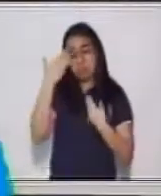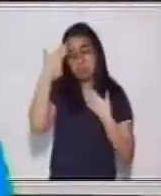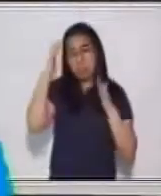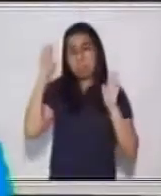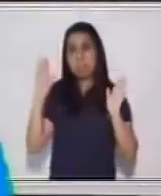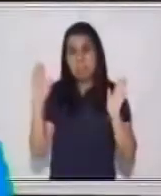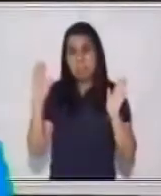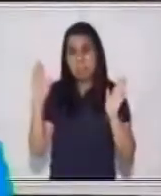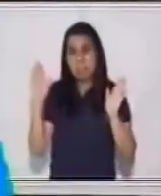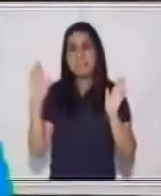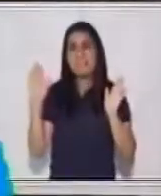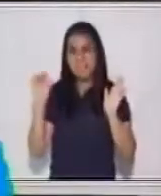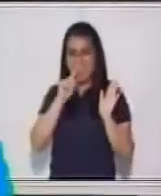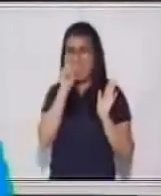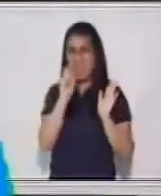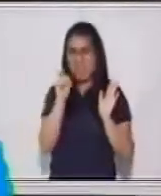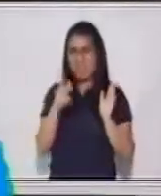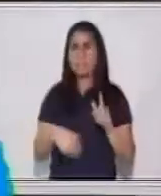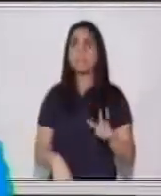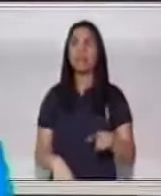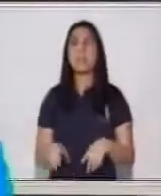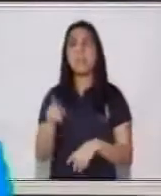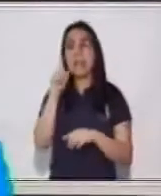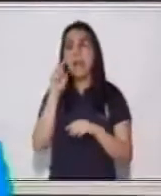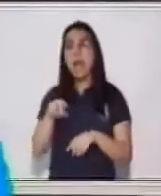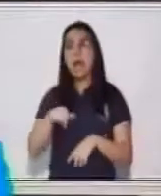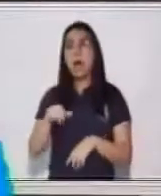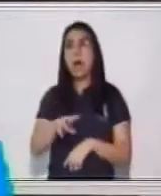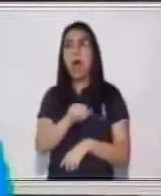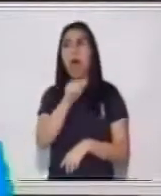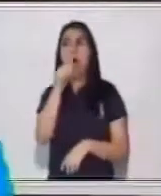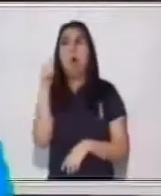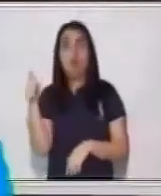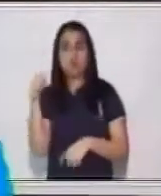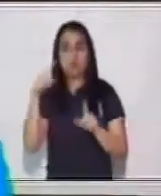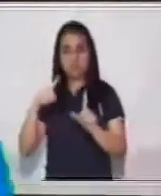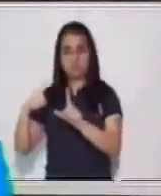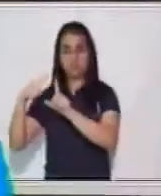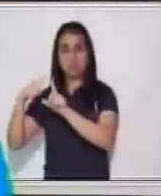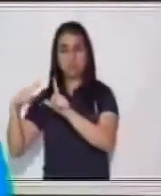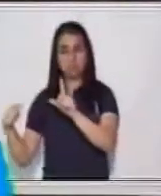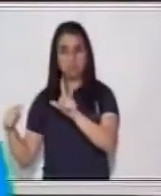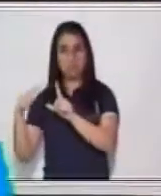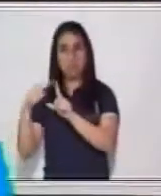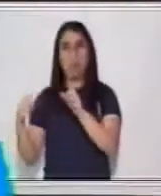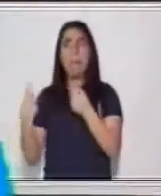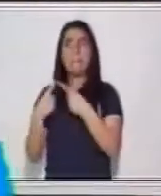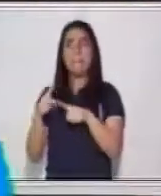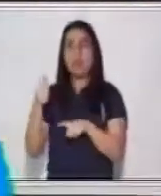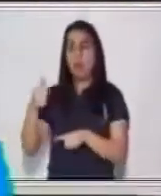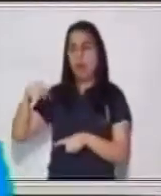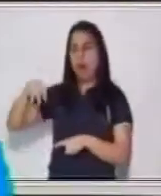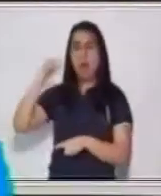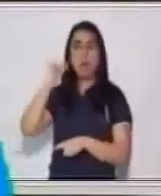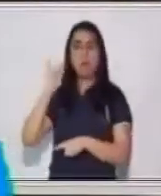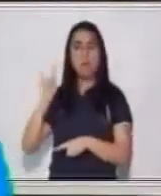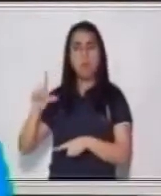Ahora vamos a formar otro triángulo rectángulo, pero con el ángulo de 30 grados. Entonces vamos a tener